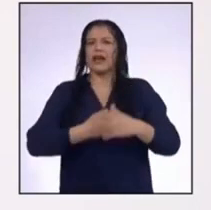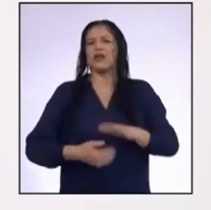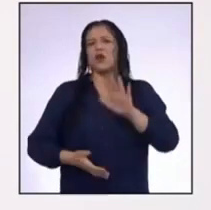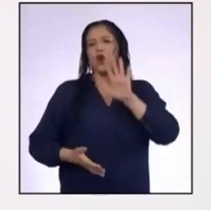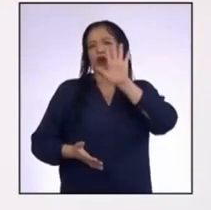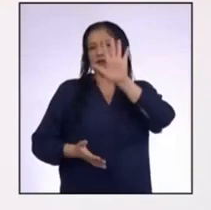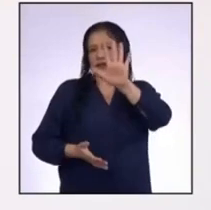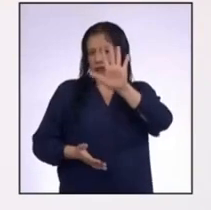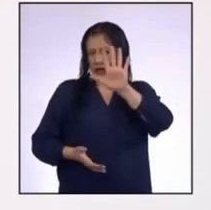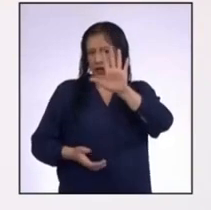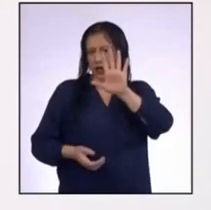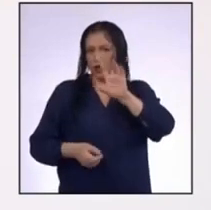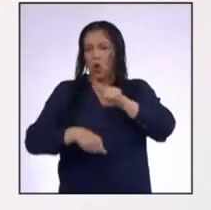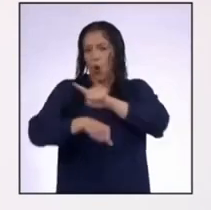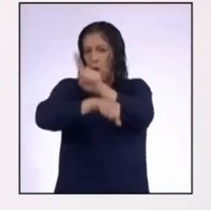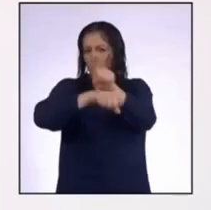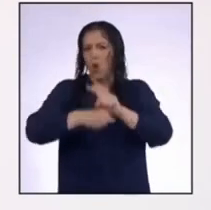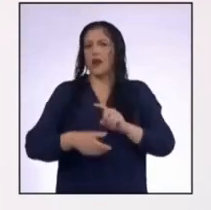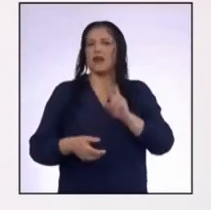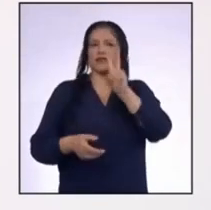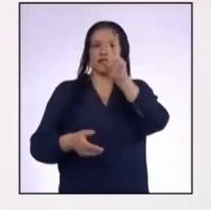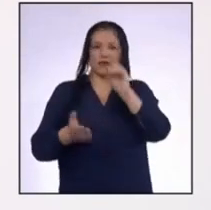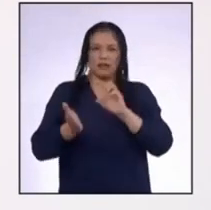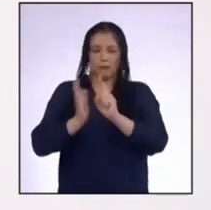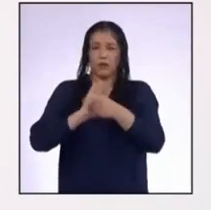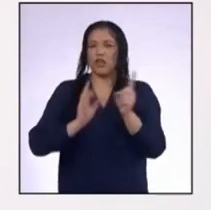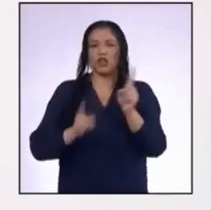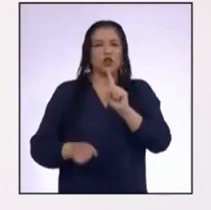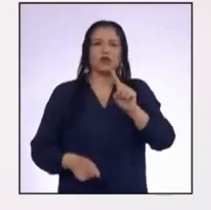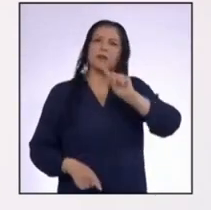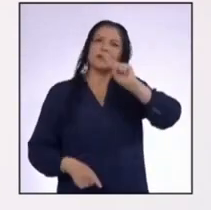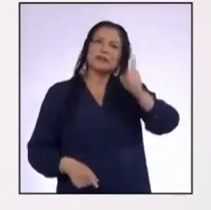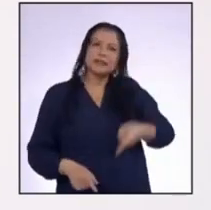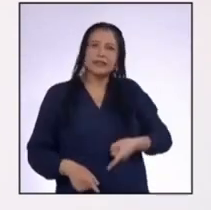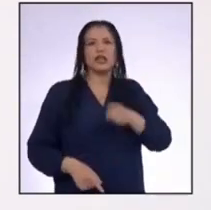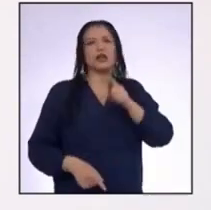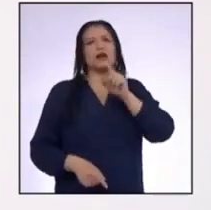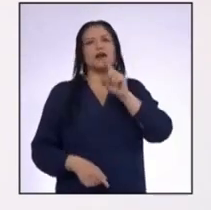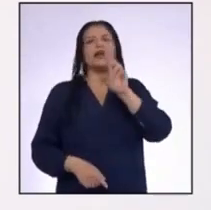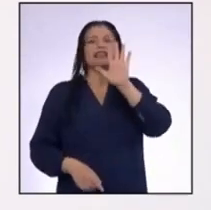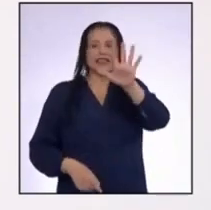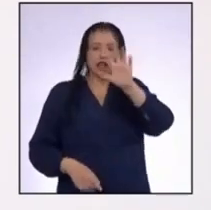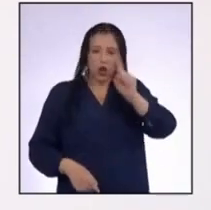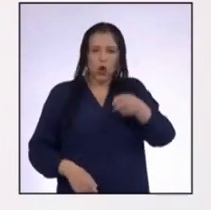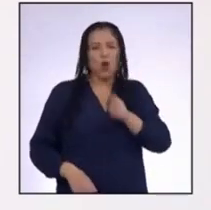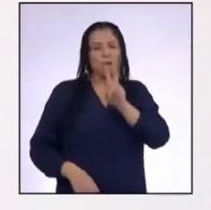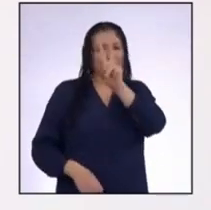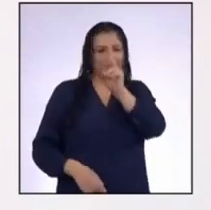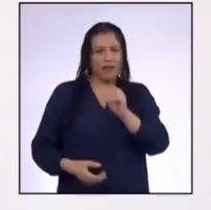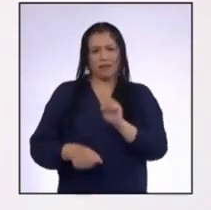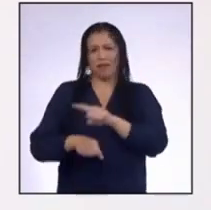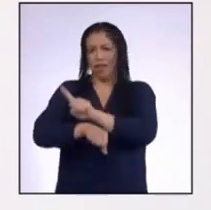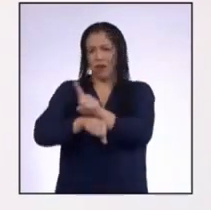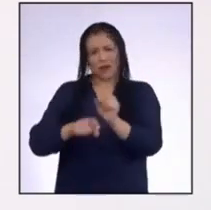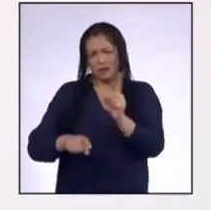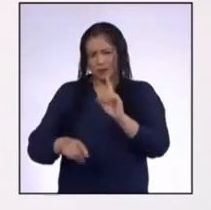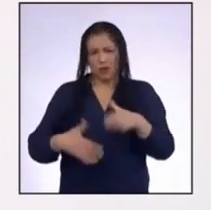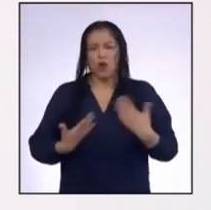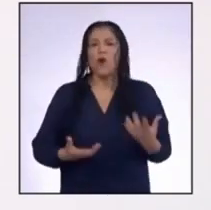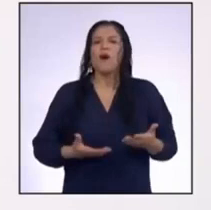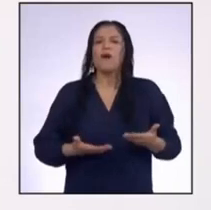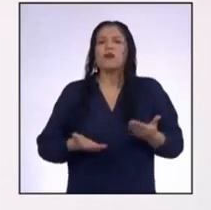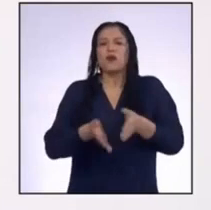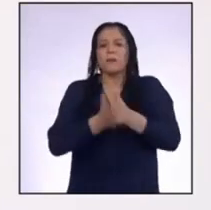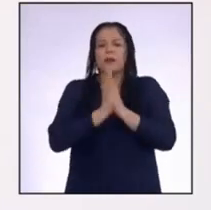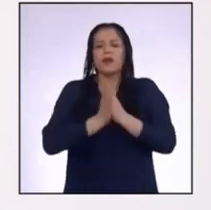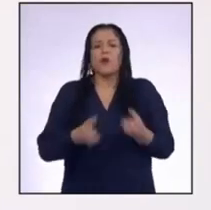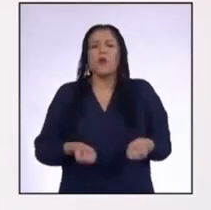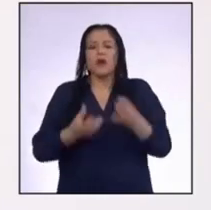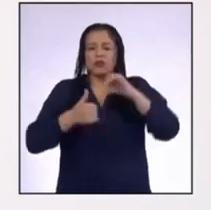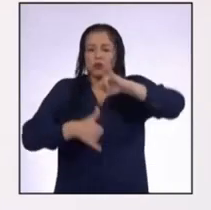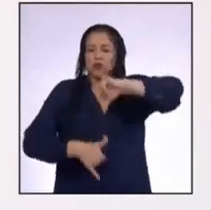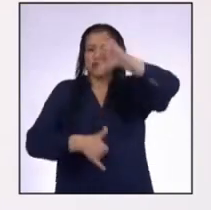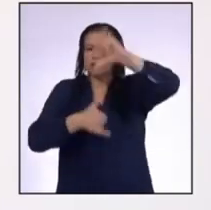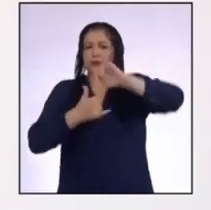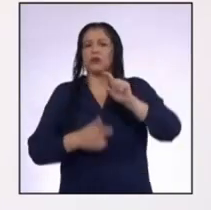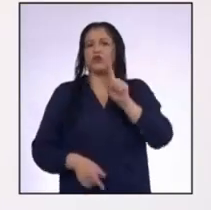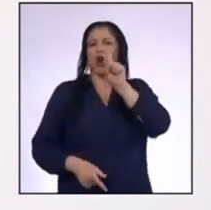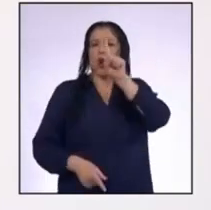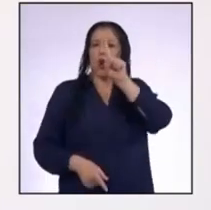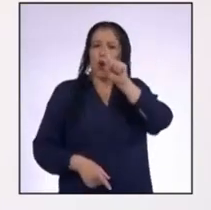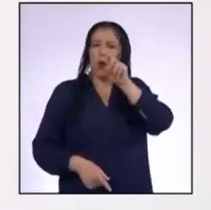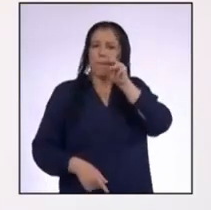horas 20 minutos y no 5,20 horas. O cuando nos piden nuestra talla, decimos que medimos